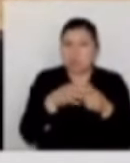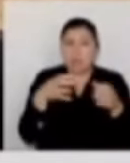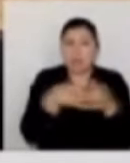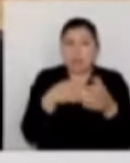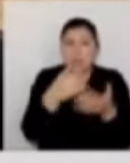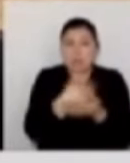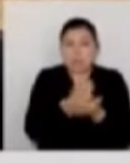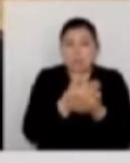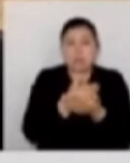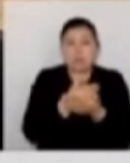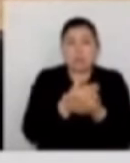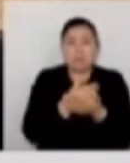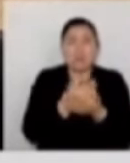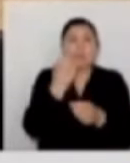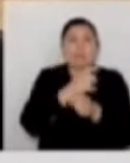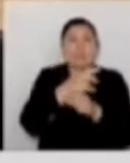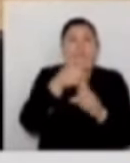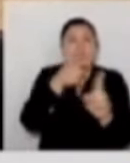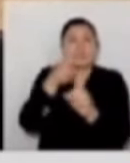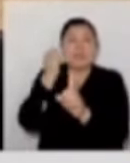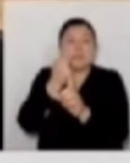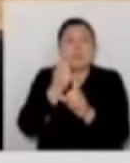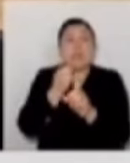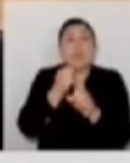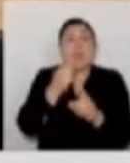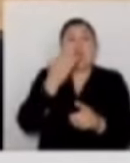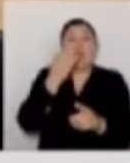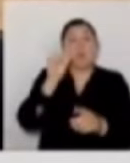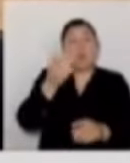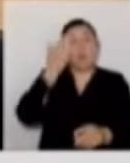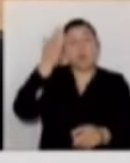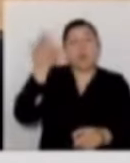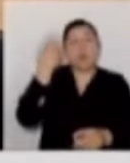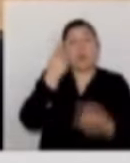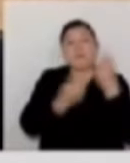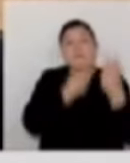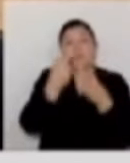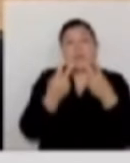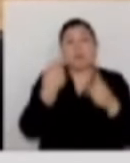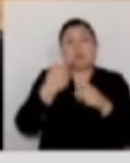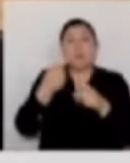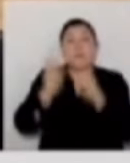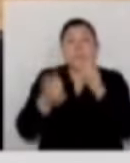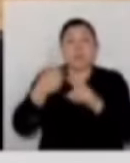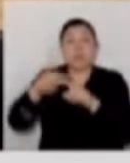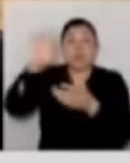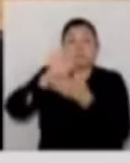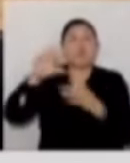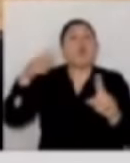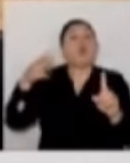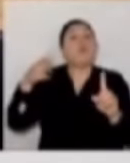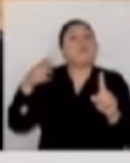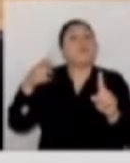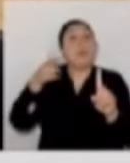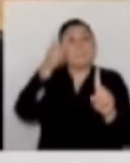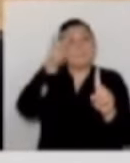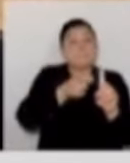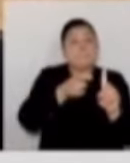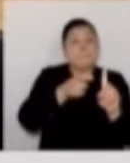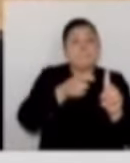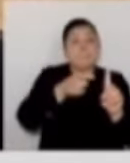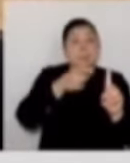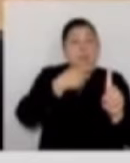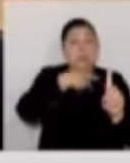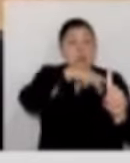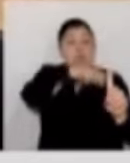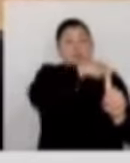límites hace poco días vimos como unos extranjeros ataca a un ciudadano en el norte de antofagasta le roban